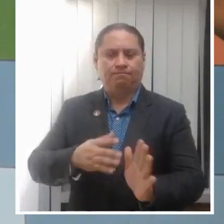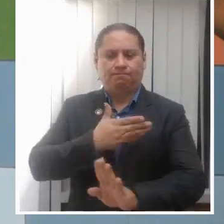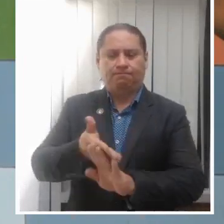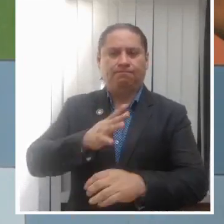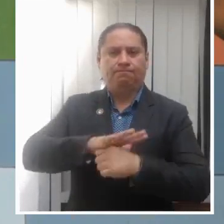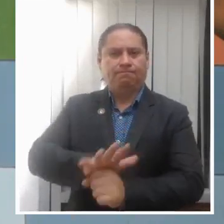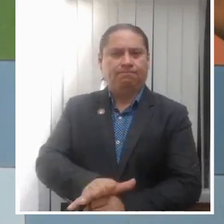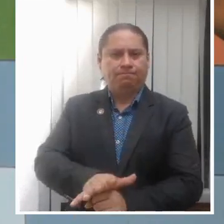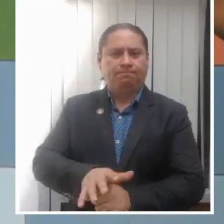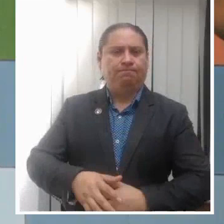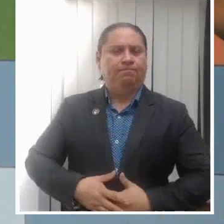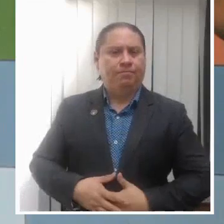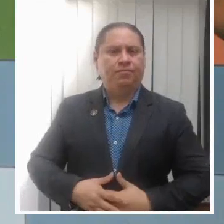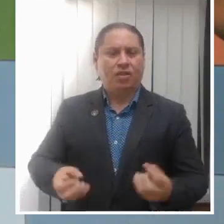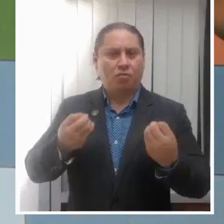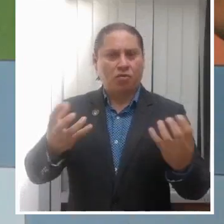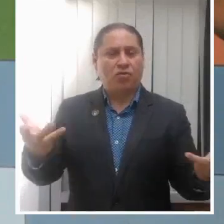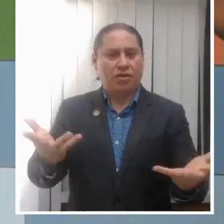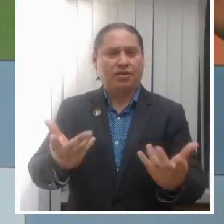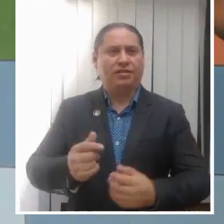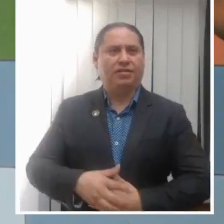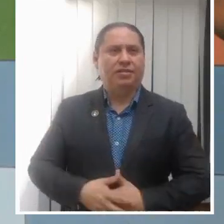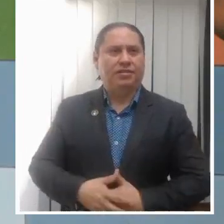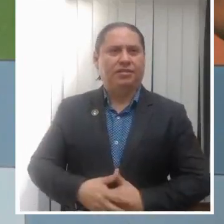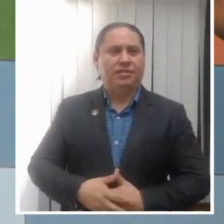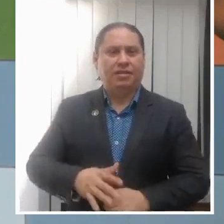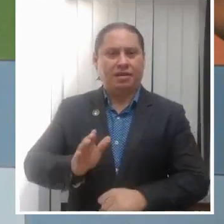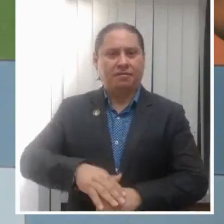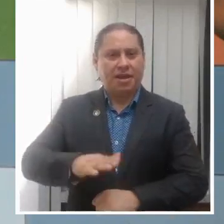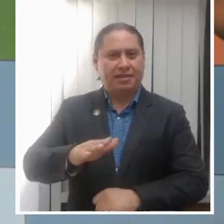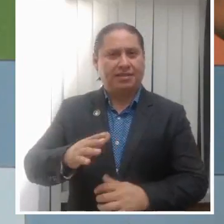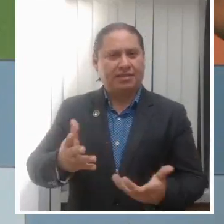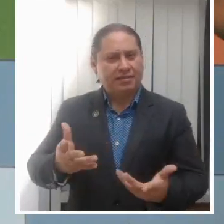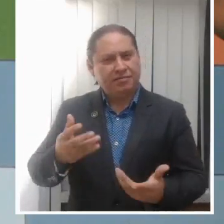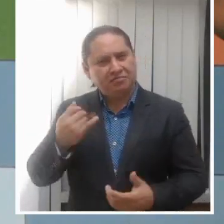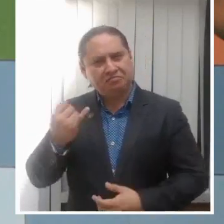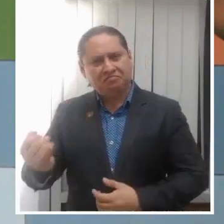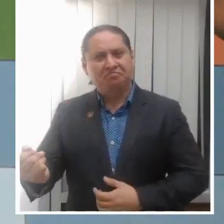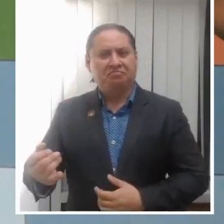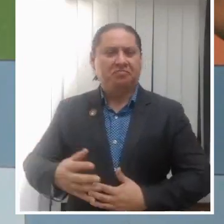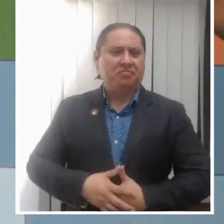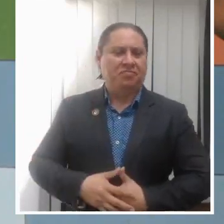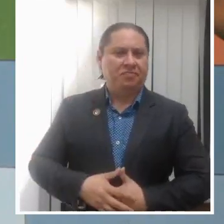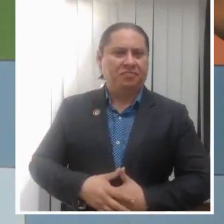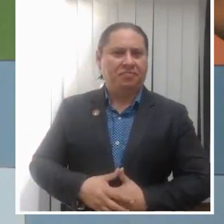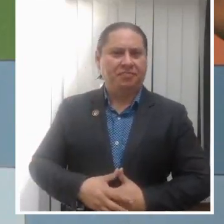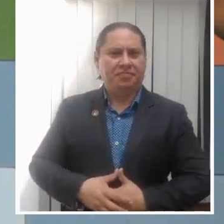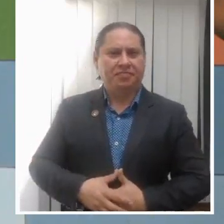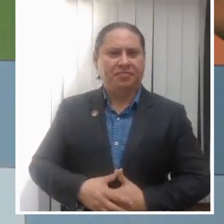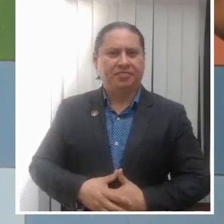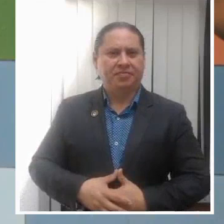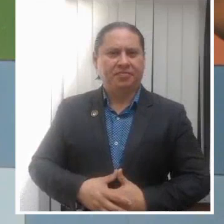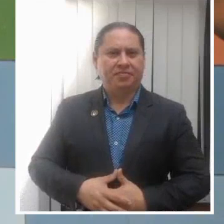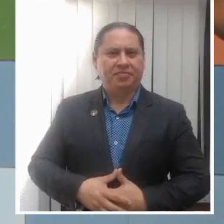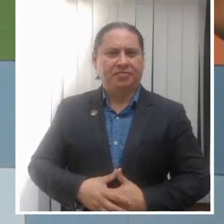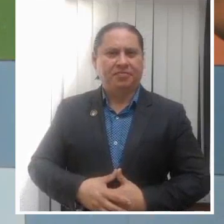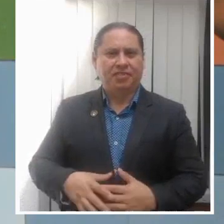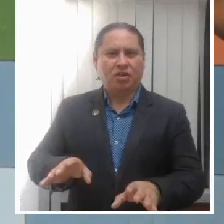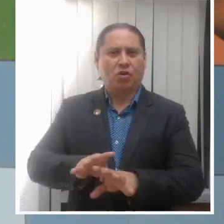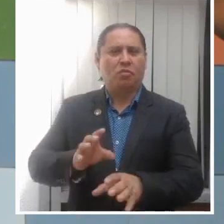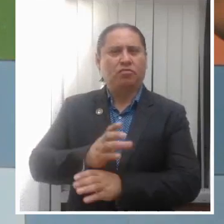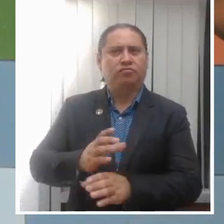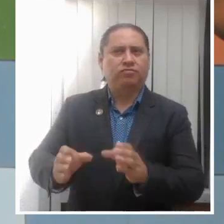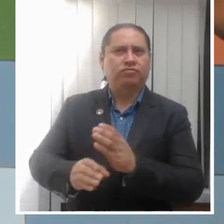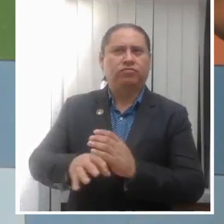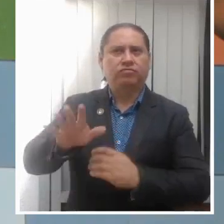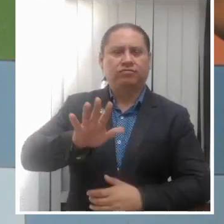racismo. Hay mucho que hacer, más allá de llevarles algún alivio en sus condiciones materiales de